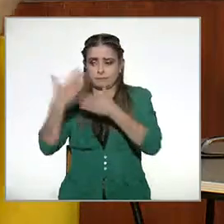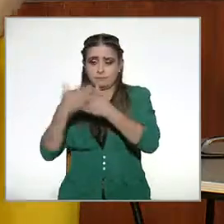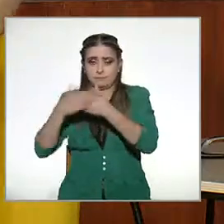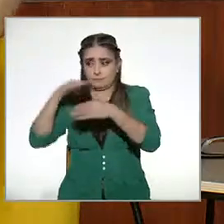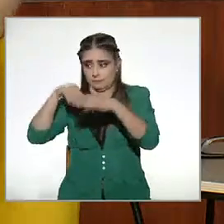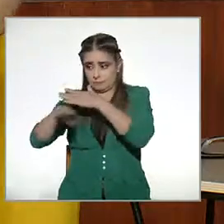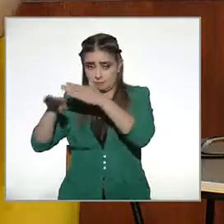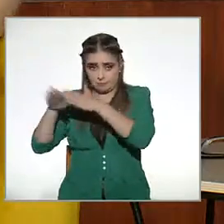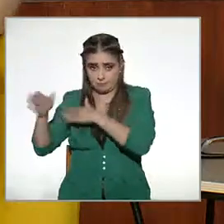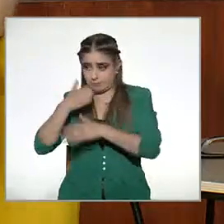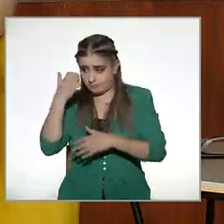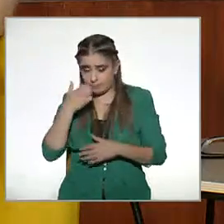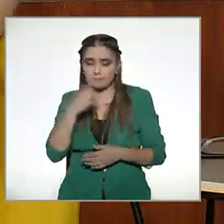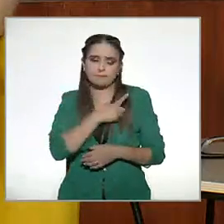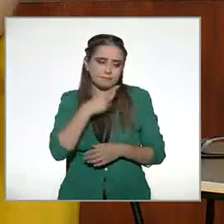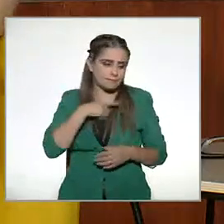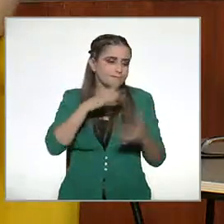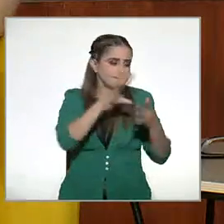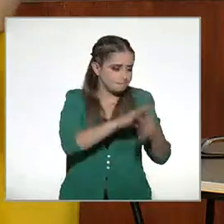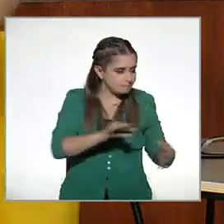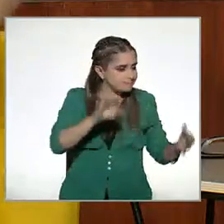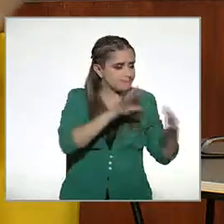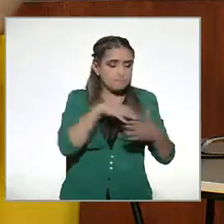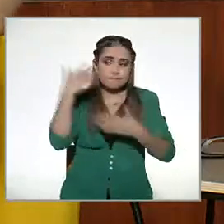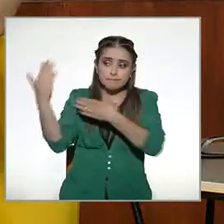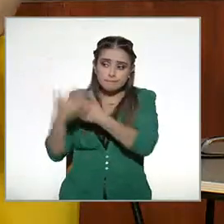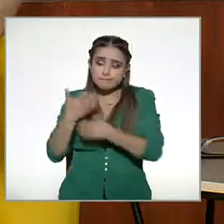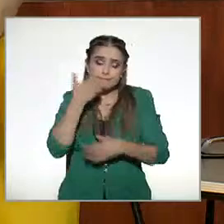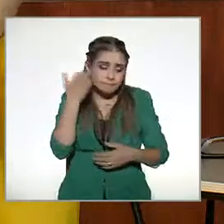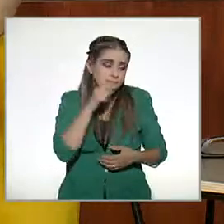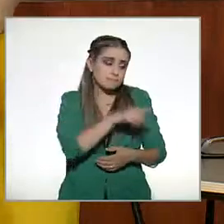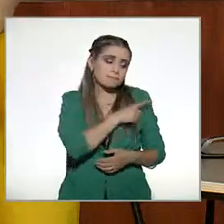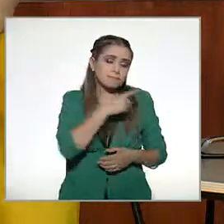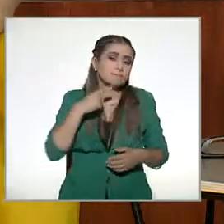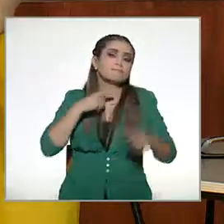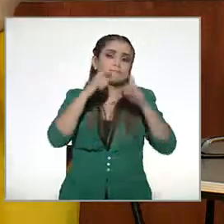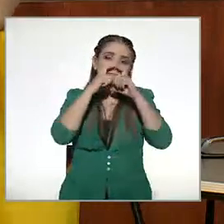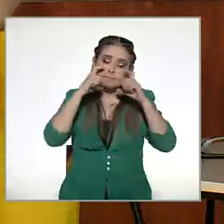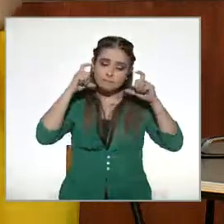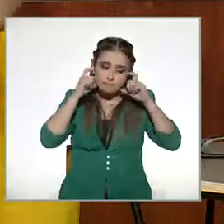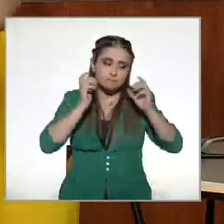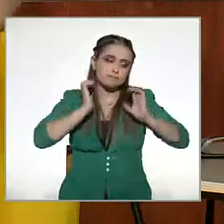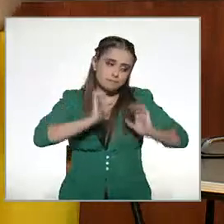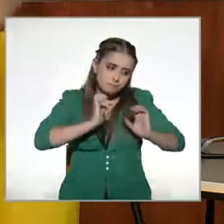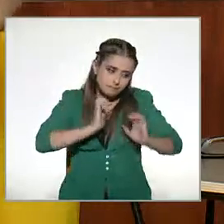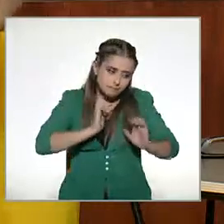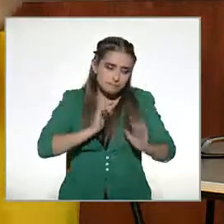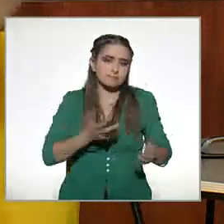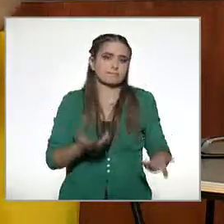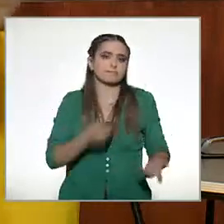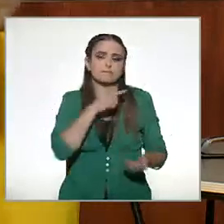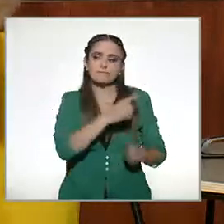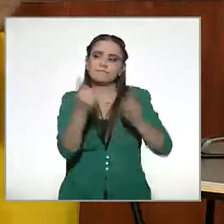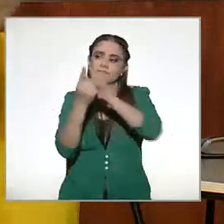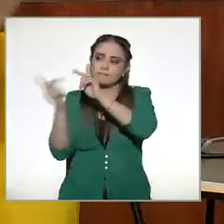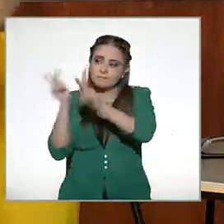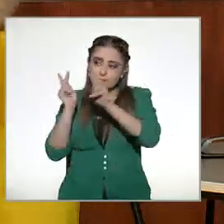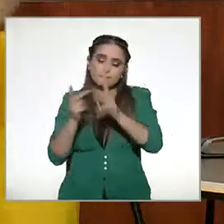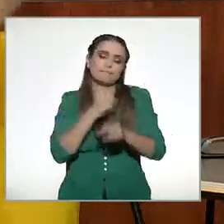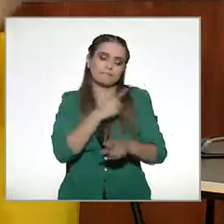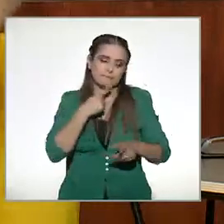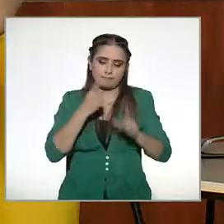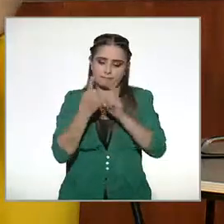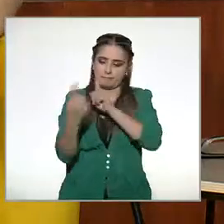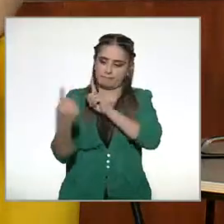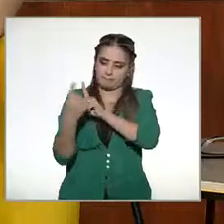empezarlas a familiarizar con los niños o las niñas por ejemplo el uso del cubrebocas no es como empezar a familiarizar a los niños las